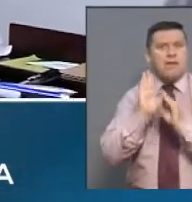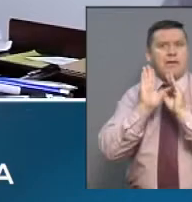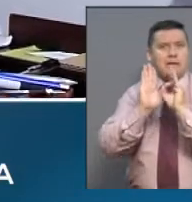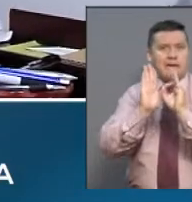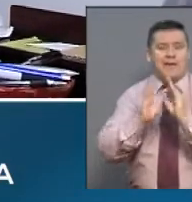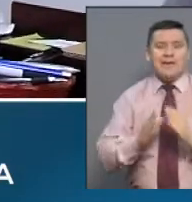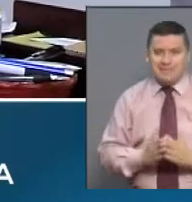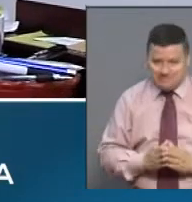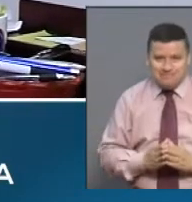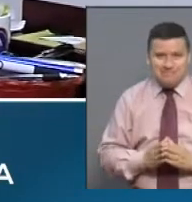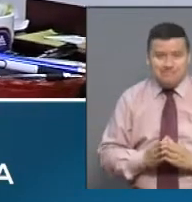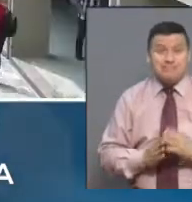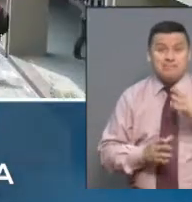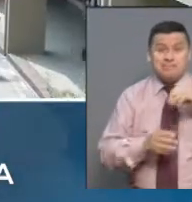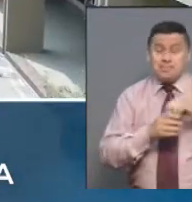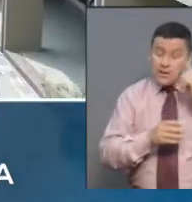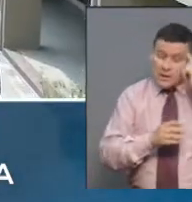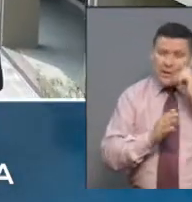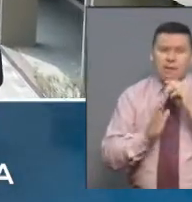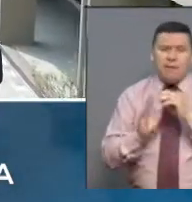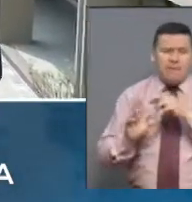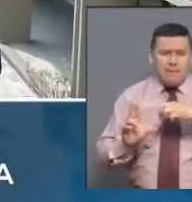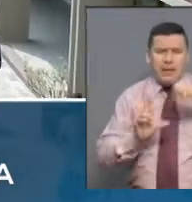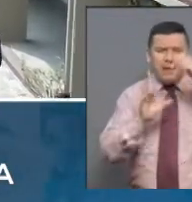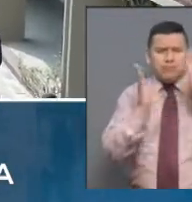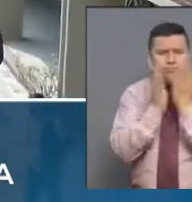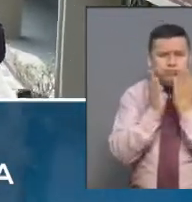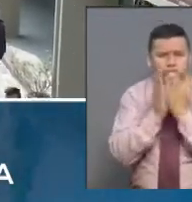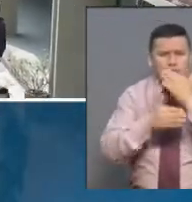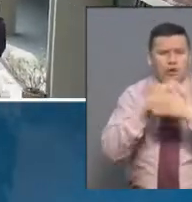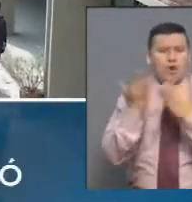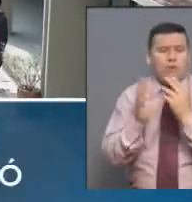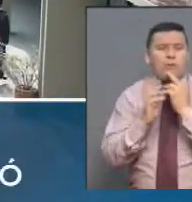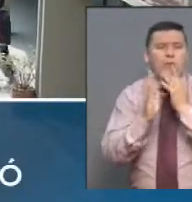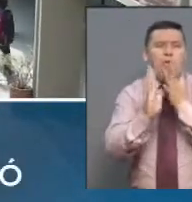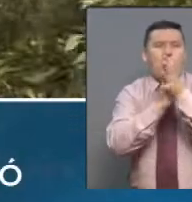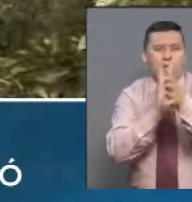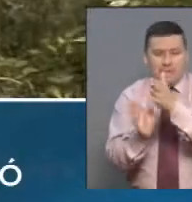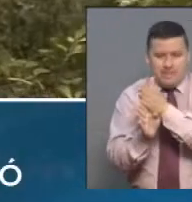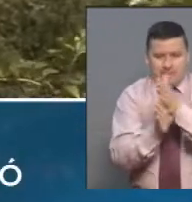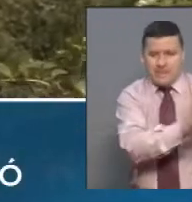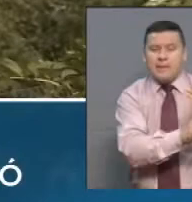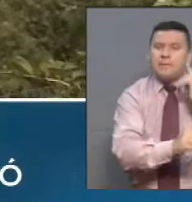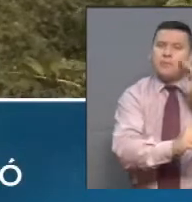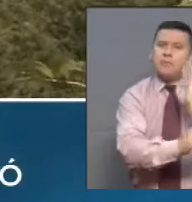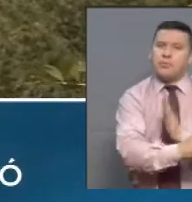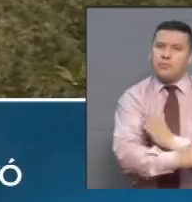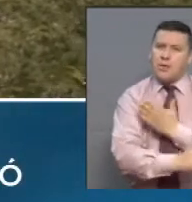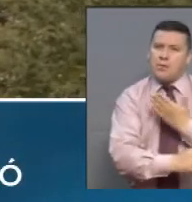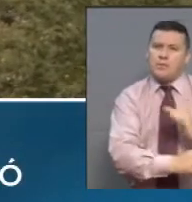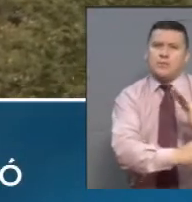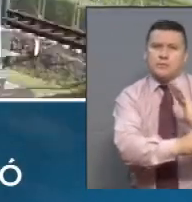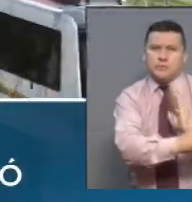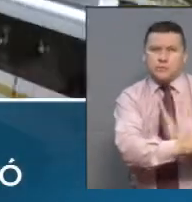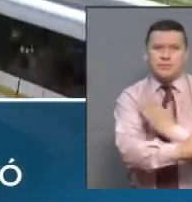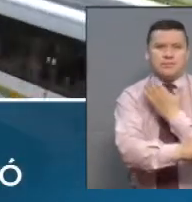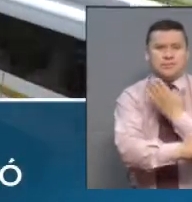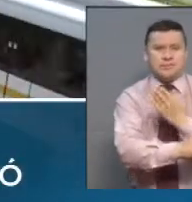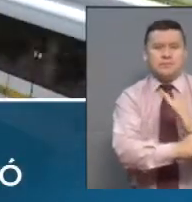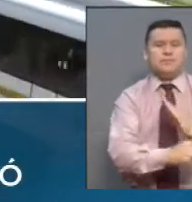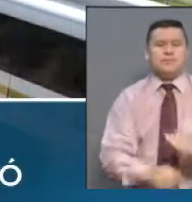calidad. La decana de pregrado nos cuenta cómo vamos. La del Cerro Nutibana y el